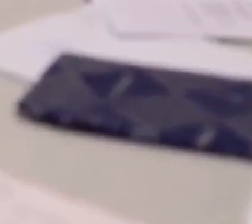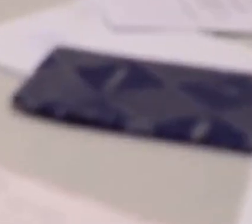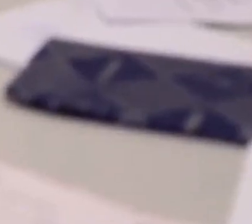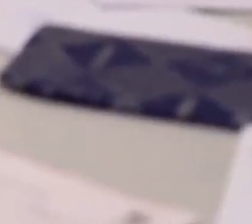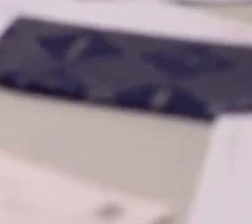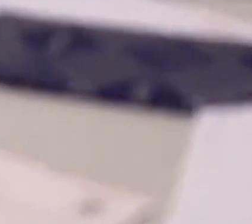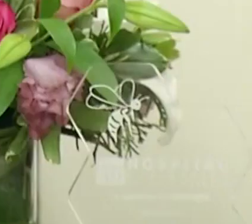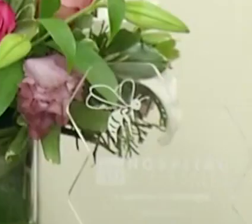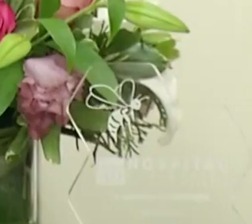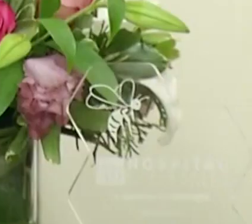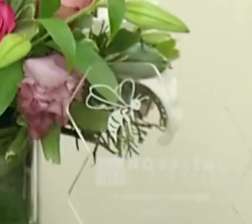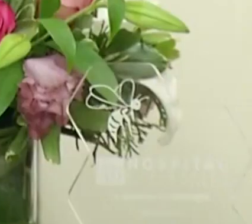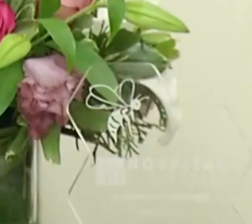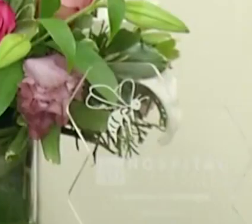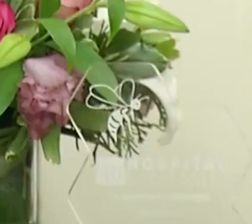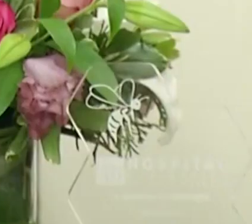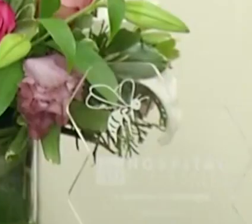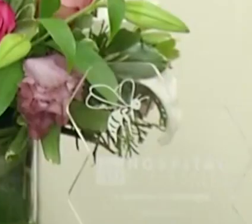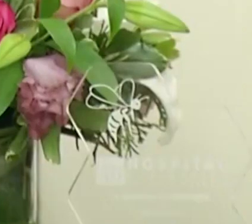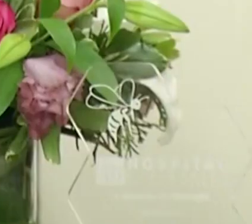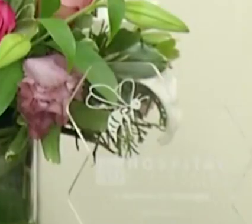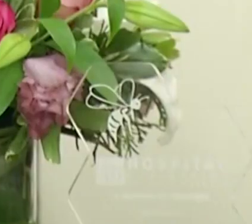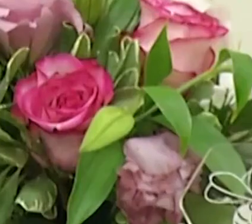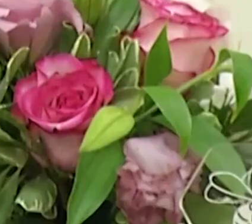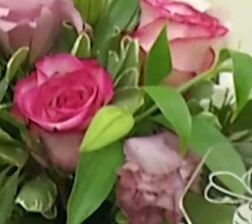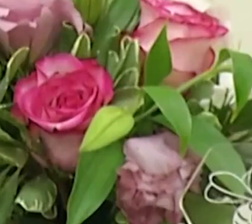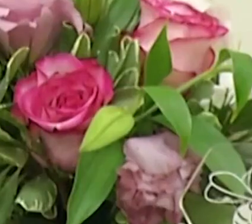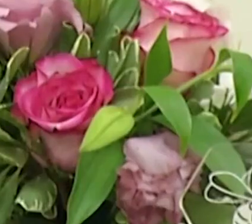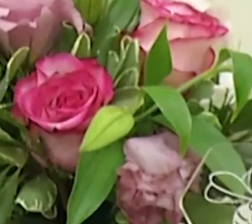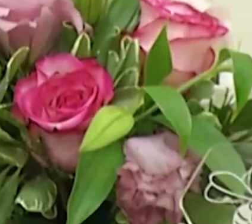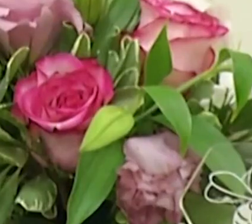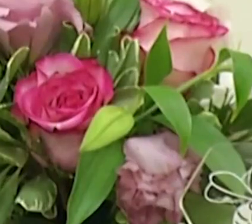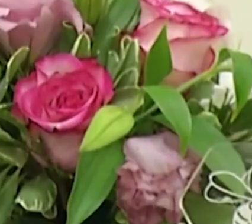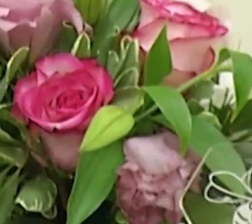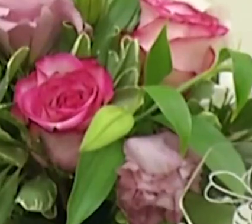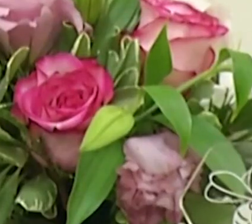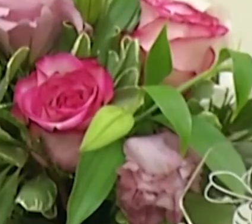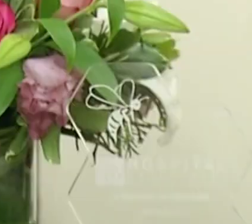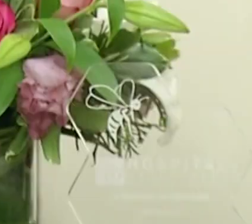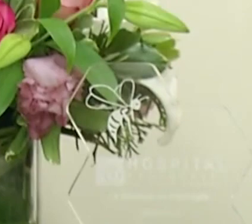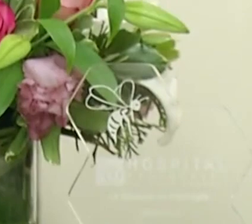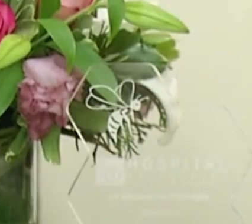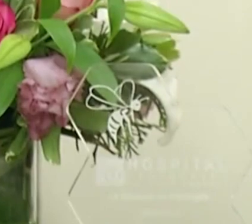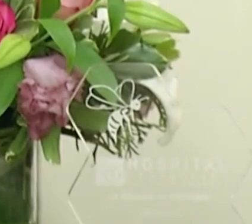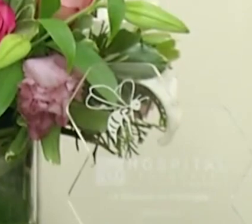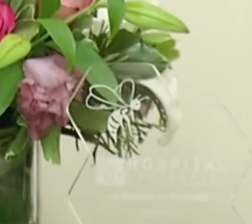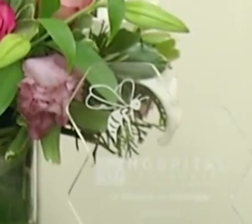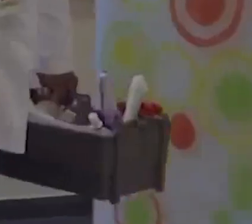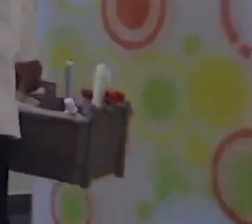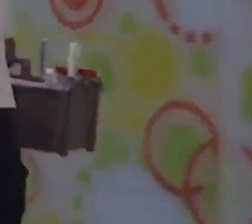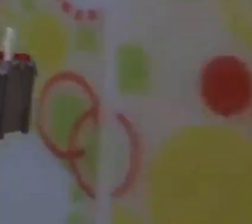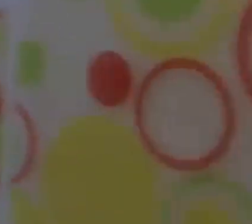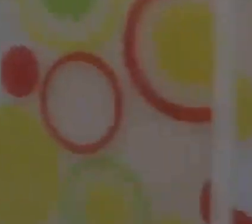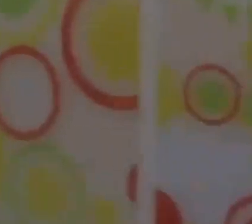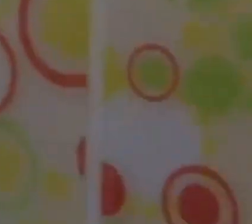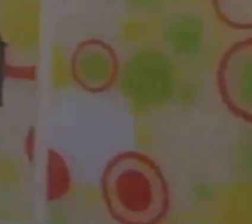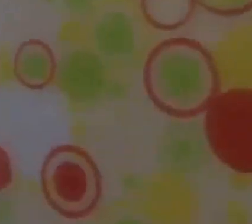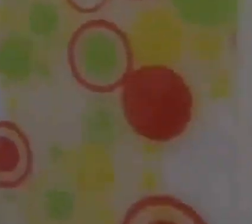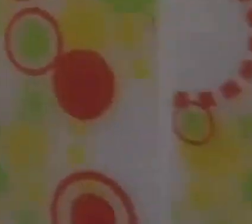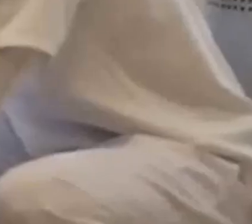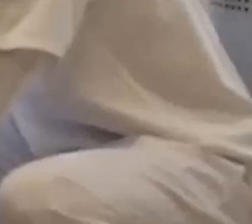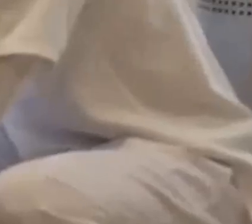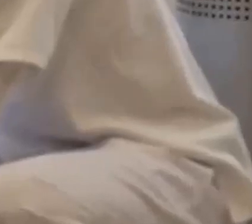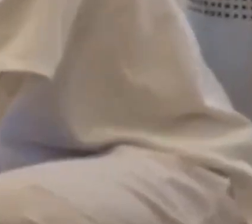garantizado todas las herramientas para que el personal de salud pueda desempeñar una labor de forma adecuada.